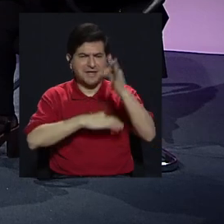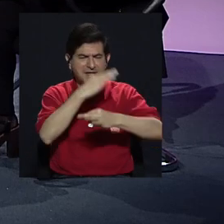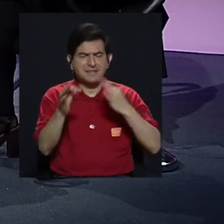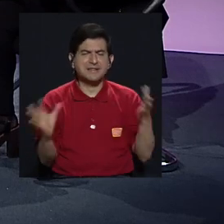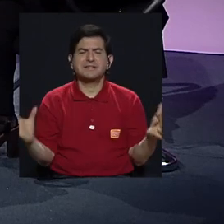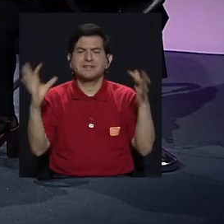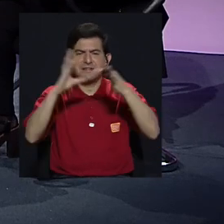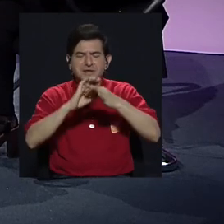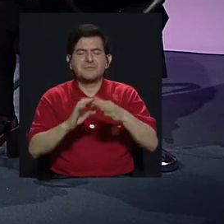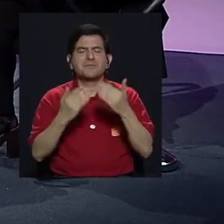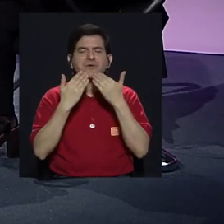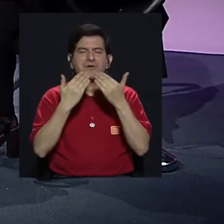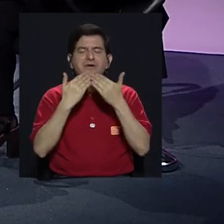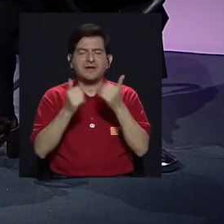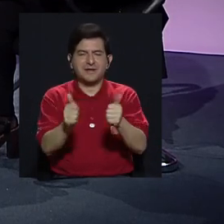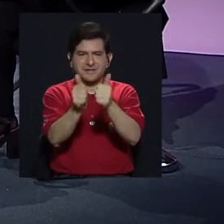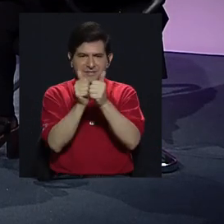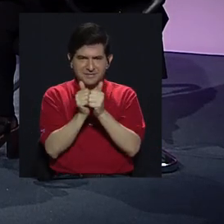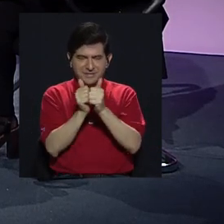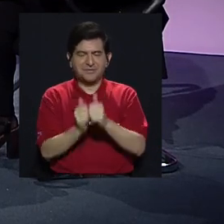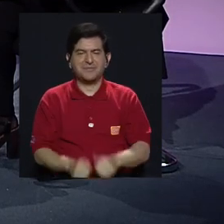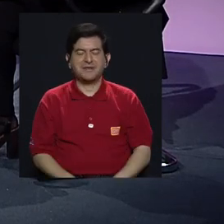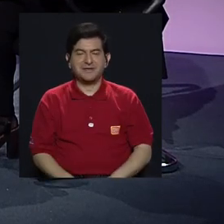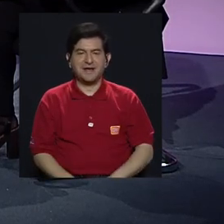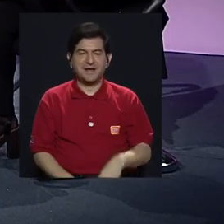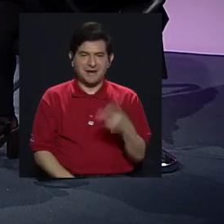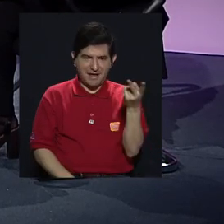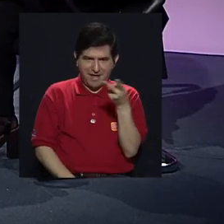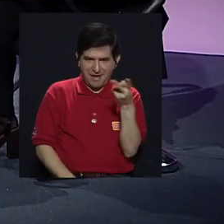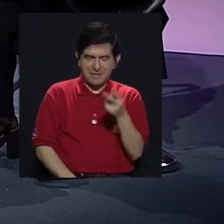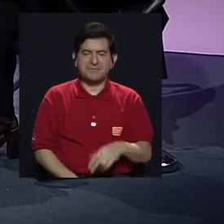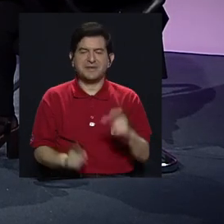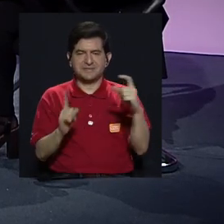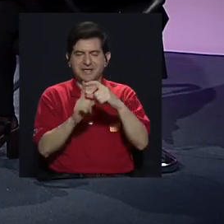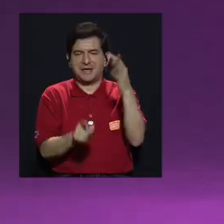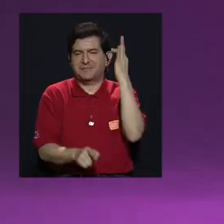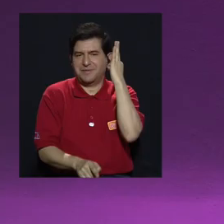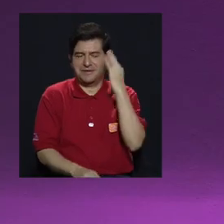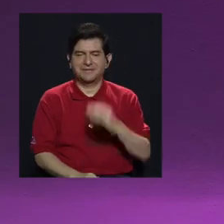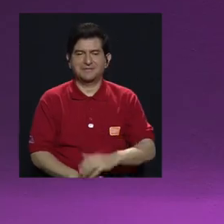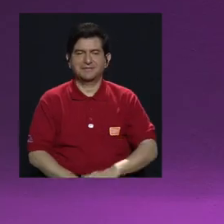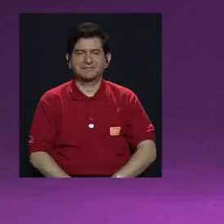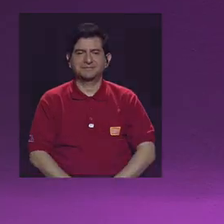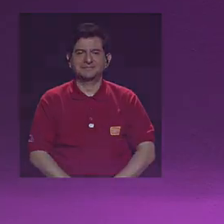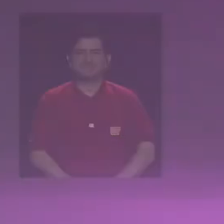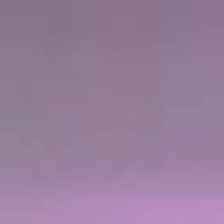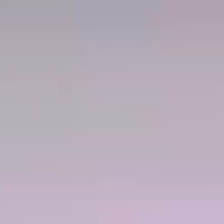de relaciones. Gracias por acompañarnos a Cintia y a Katherine en Palabra de Mujer.